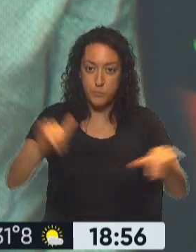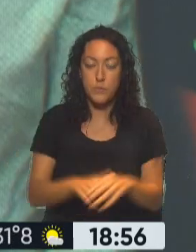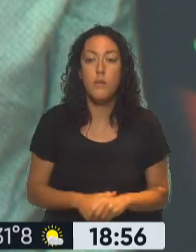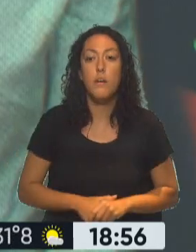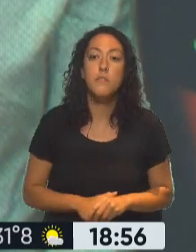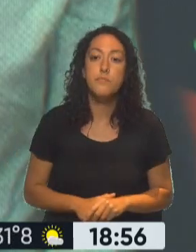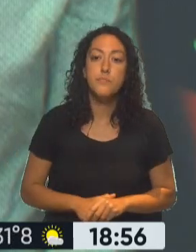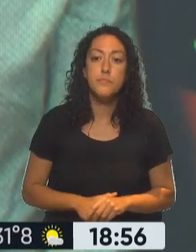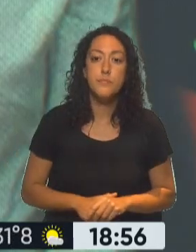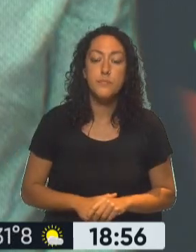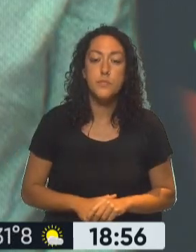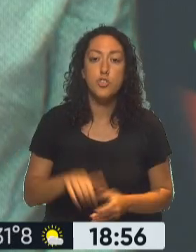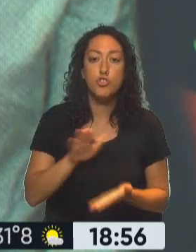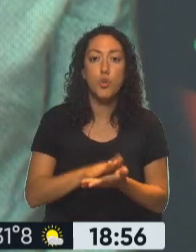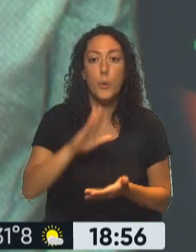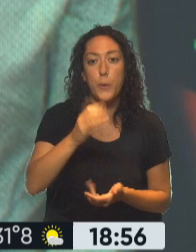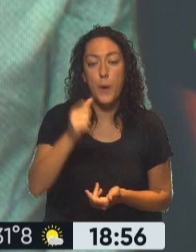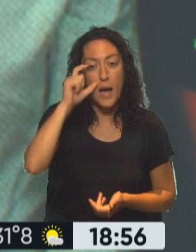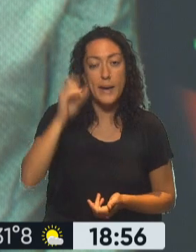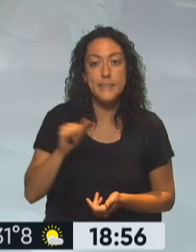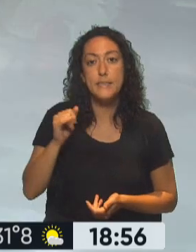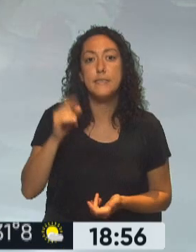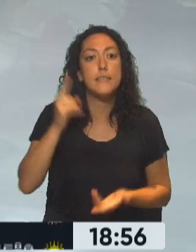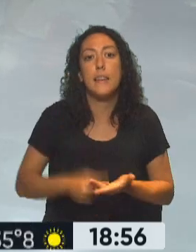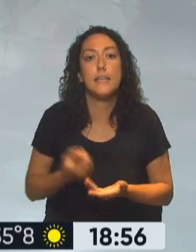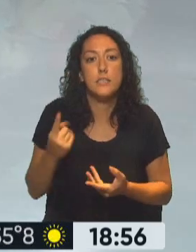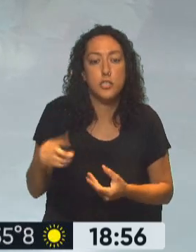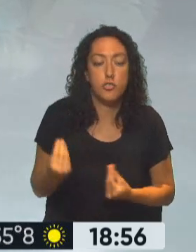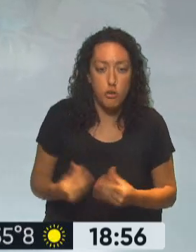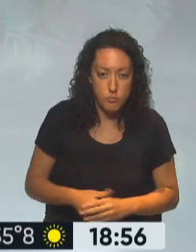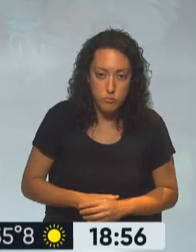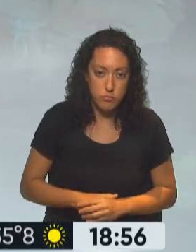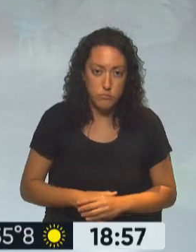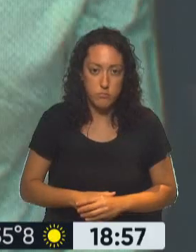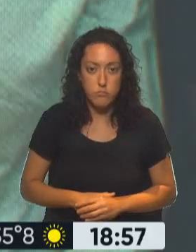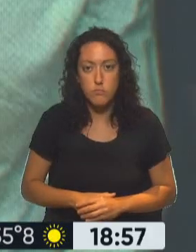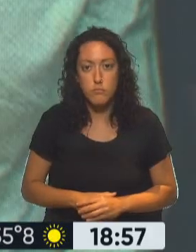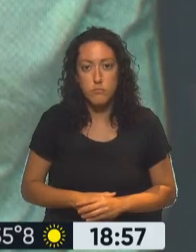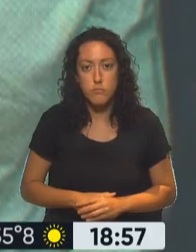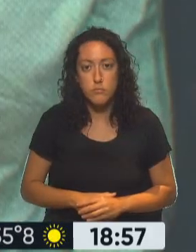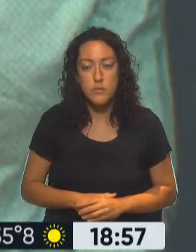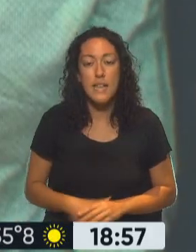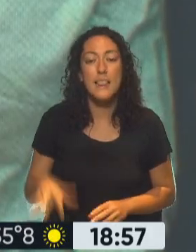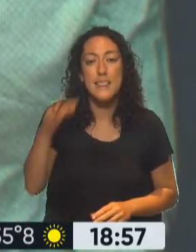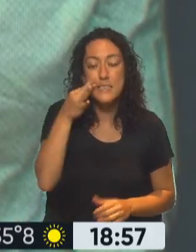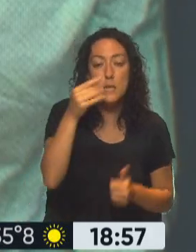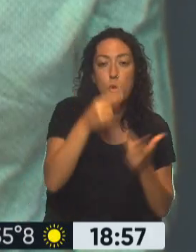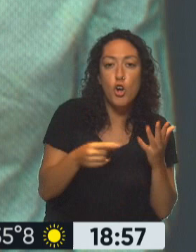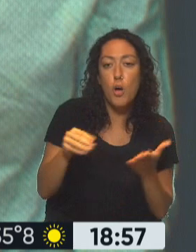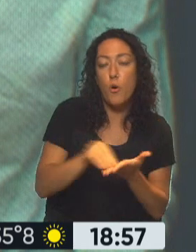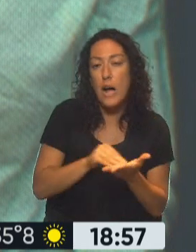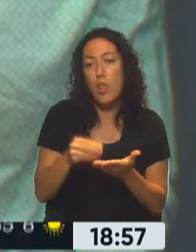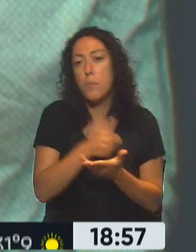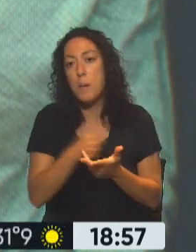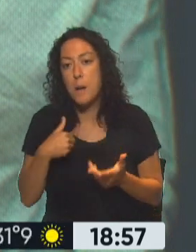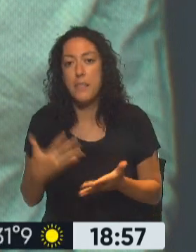resuelve el crimen de Fernando Báez Sosa. Vamos a repasar con testimonios de Burlando, de la madre, qué